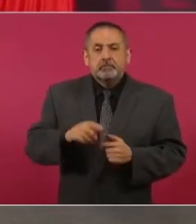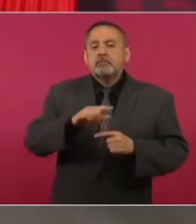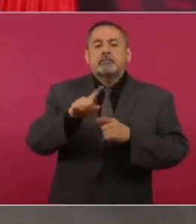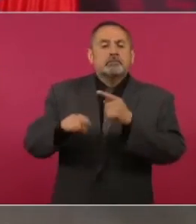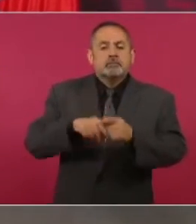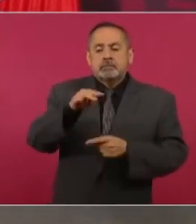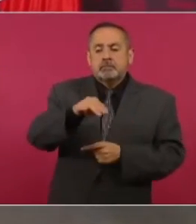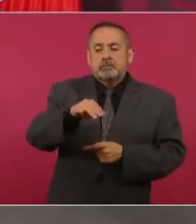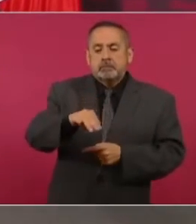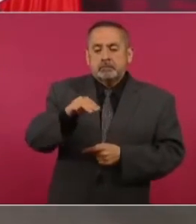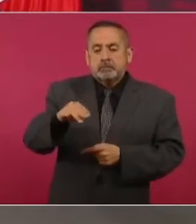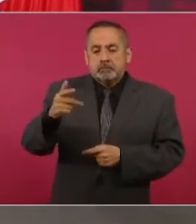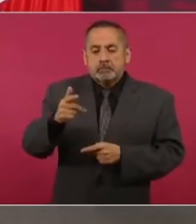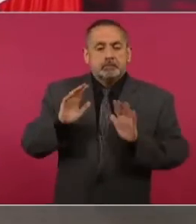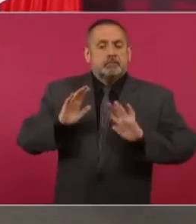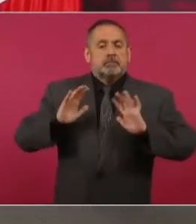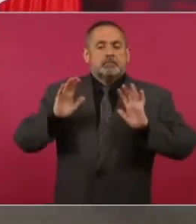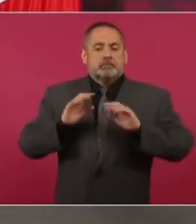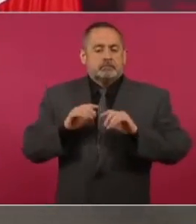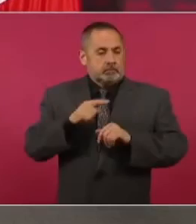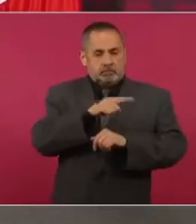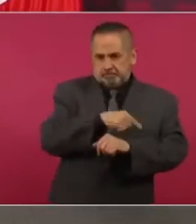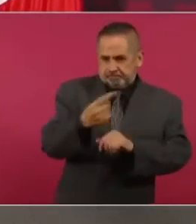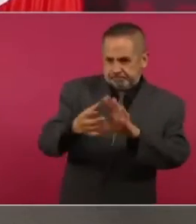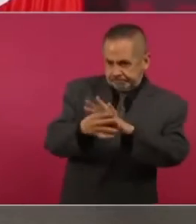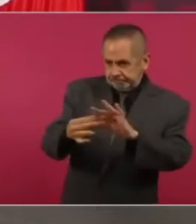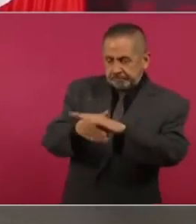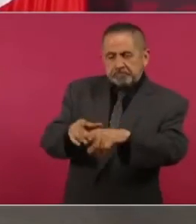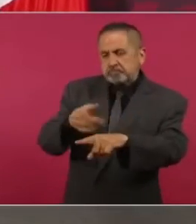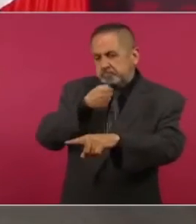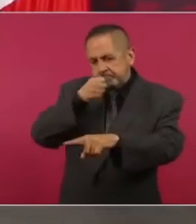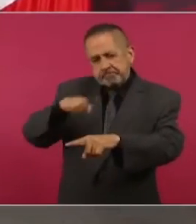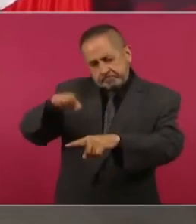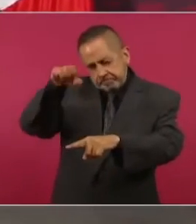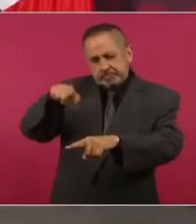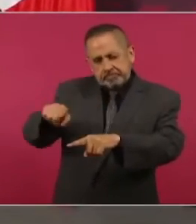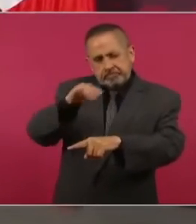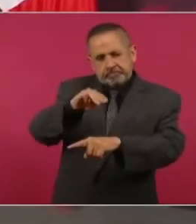retractó porque lo convencieron, ya estaba grande,